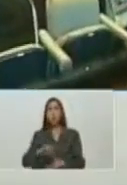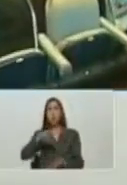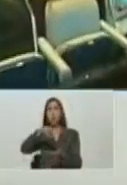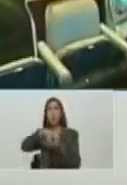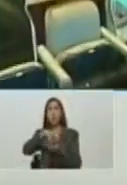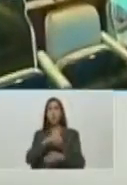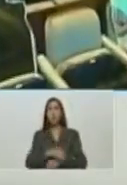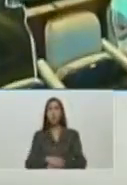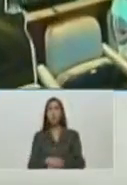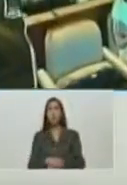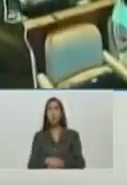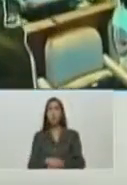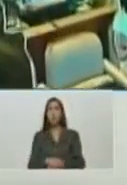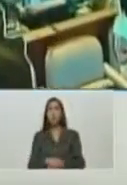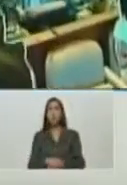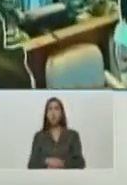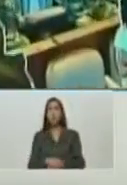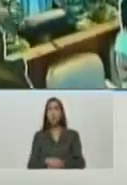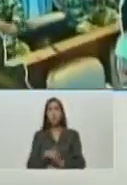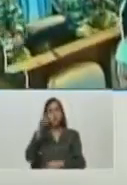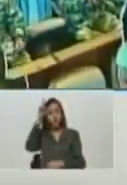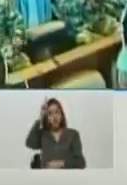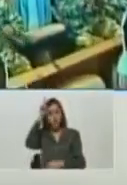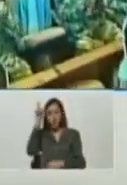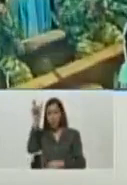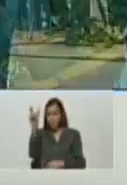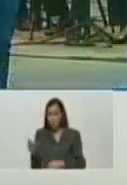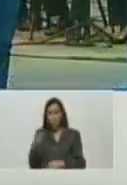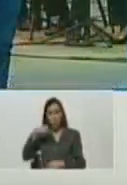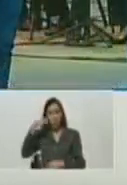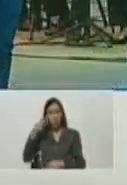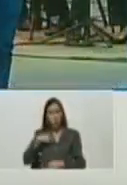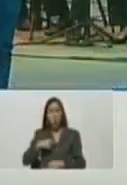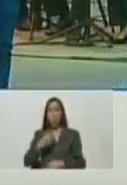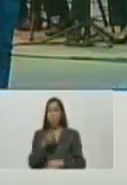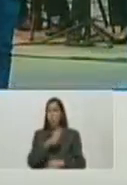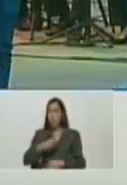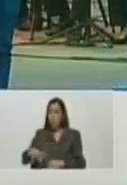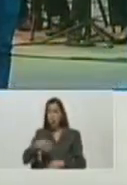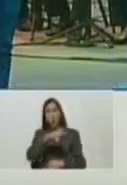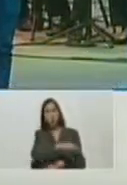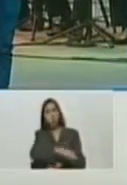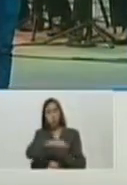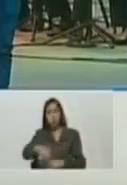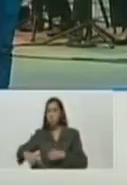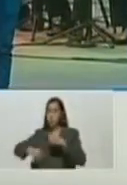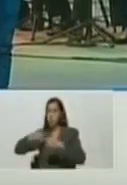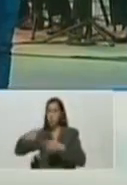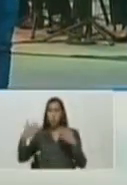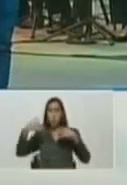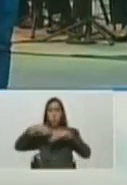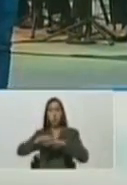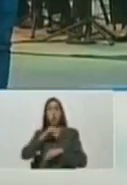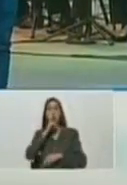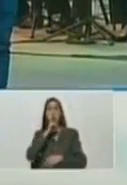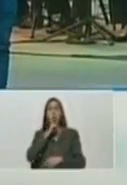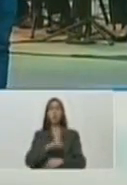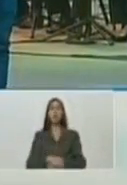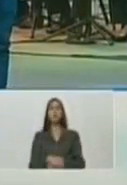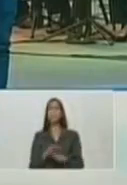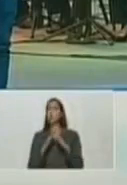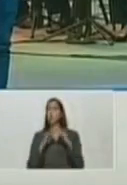de ese aborigen, de ese negro, de ese blanco, de los niños, de las niñas, de los abuelos, de